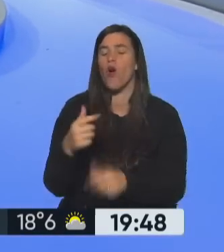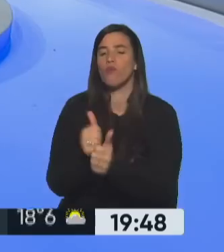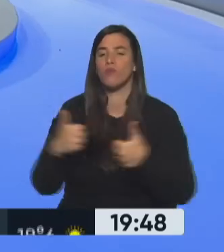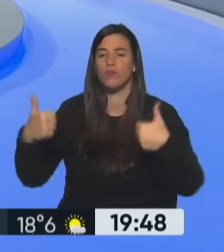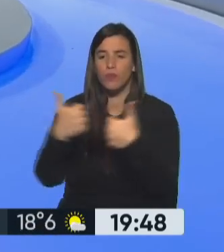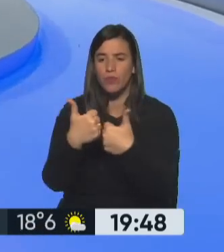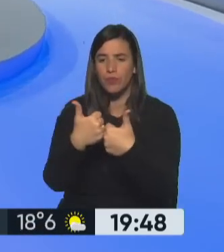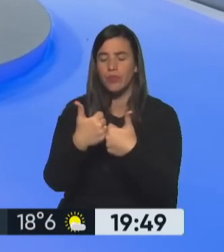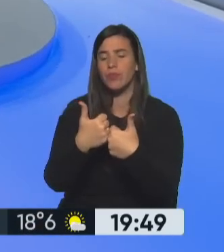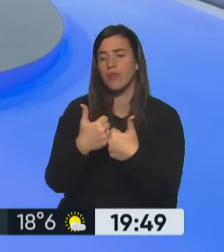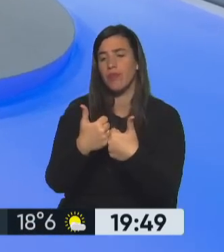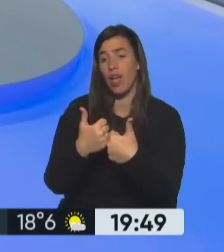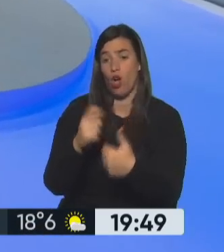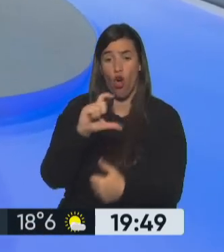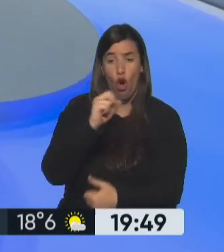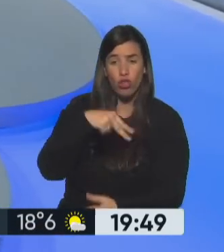Magistratura.